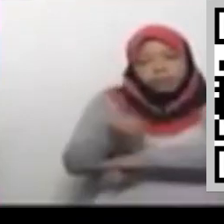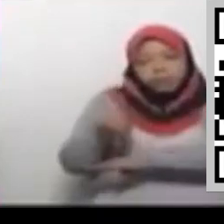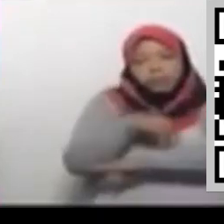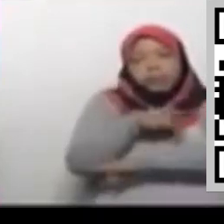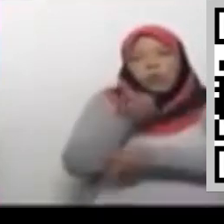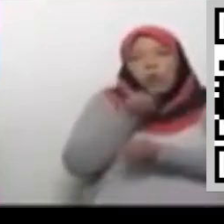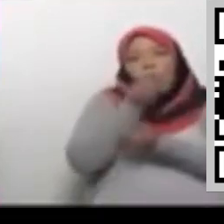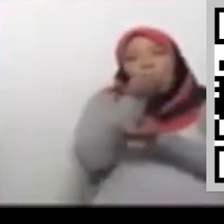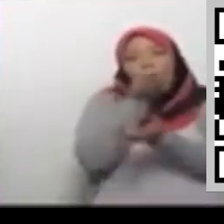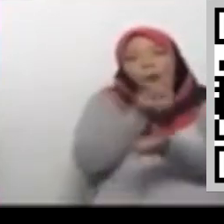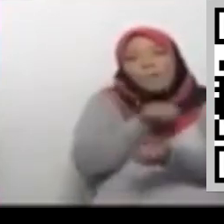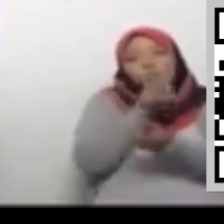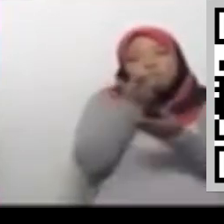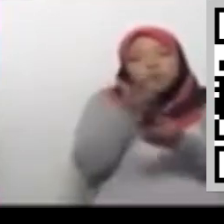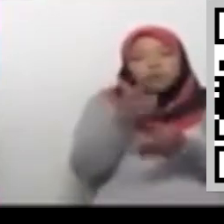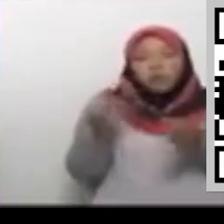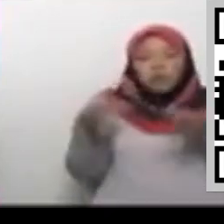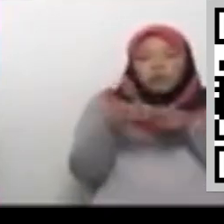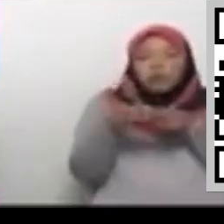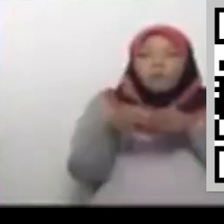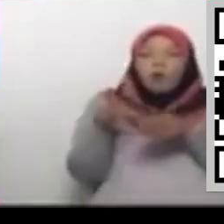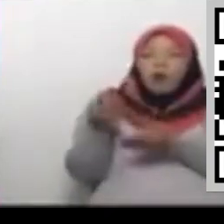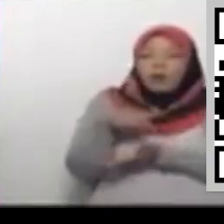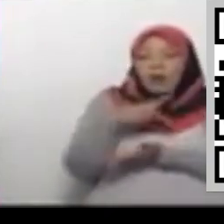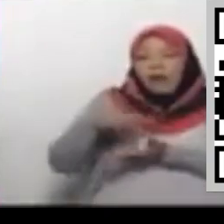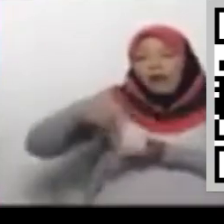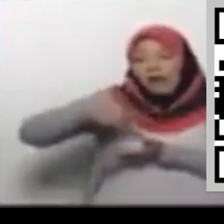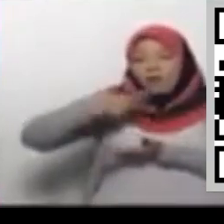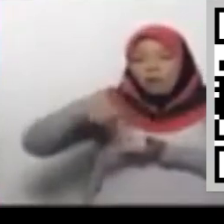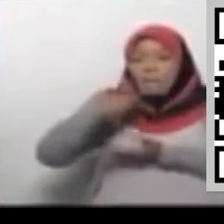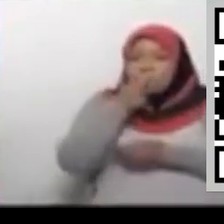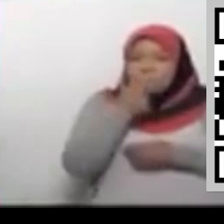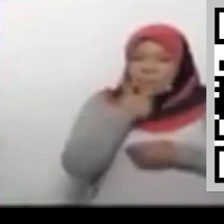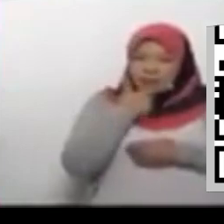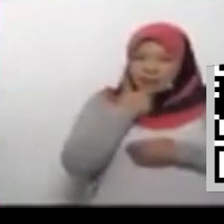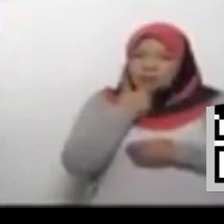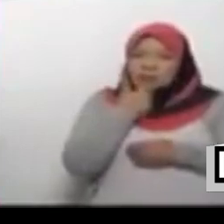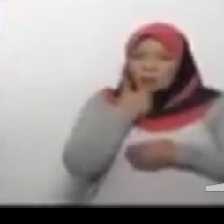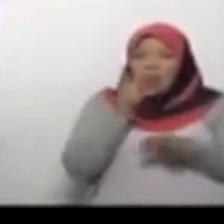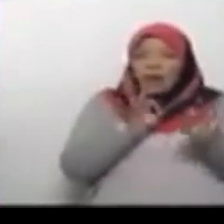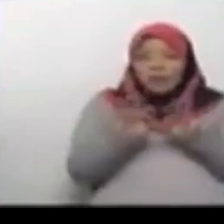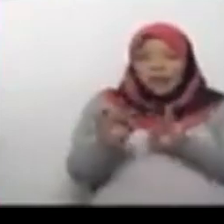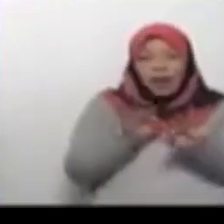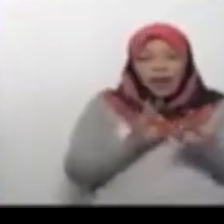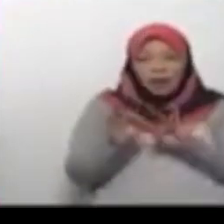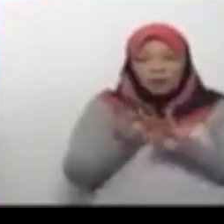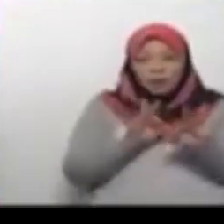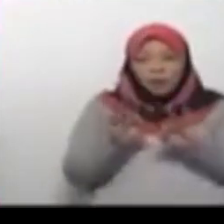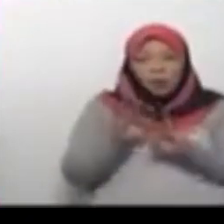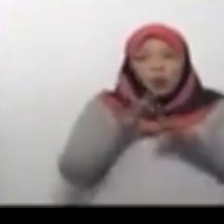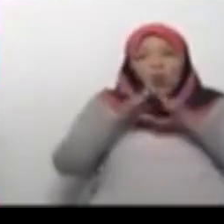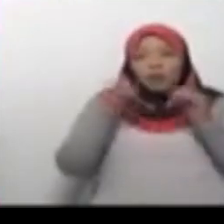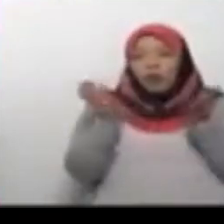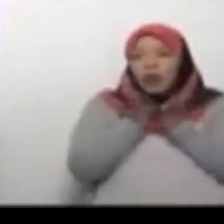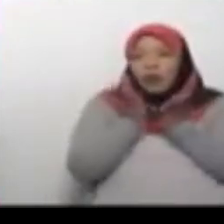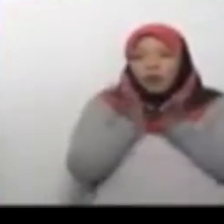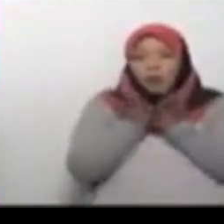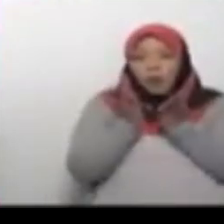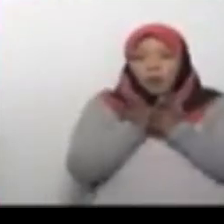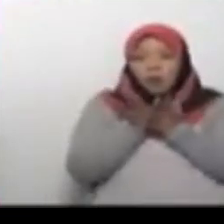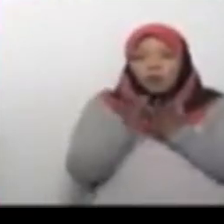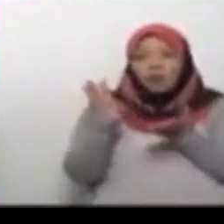hicieron bailes con grupos de danzas una cosa bellísima teatro de todas las escuelas